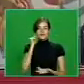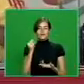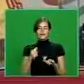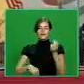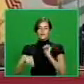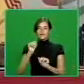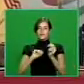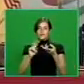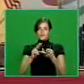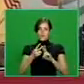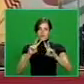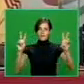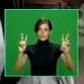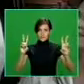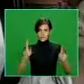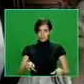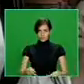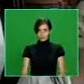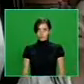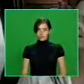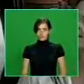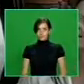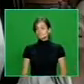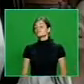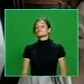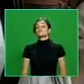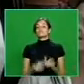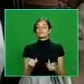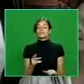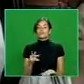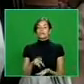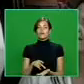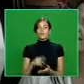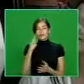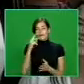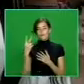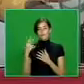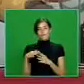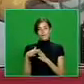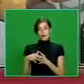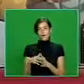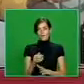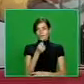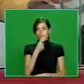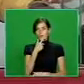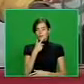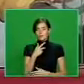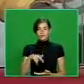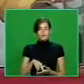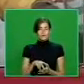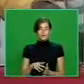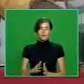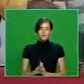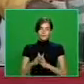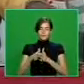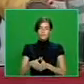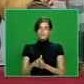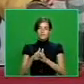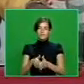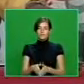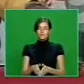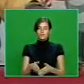paz verdad acabamos de llegar miren ese barco Qué bonito ese es un buque